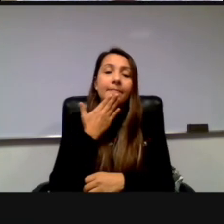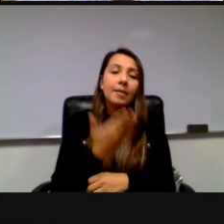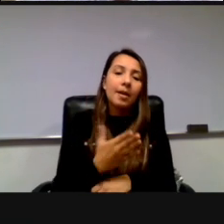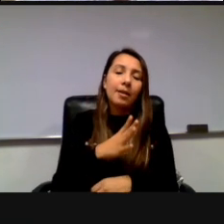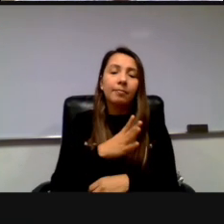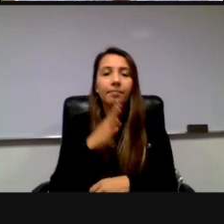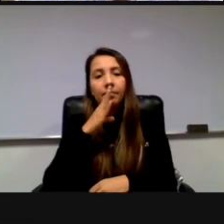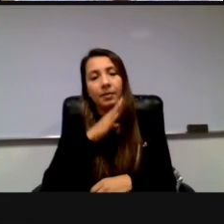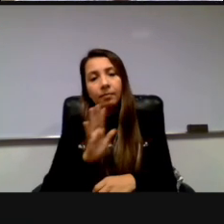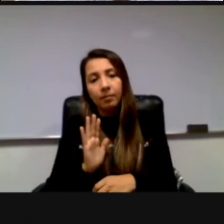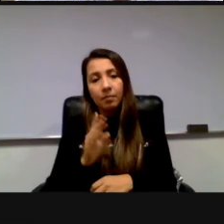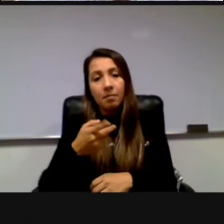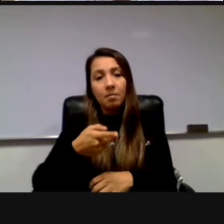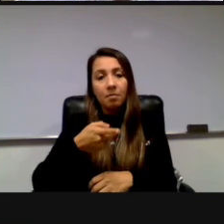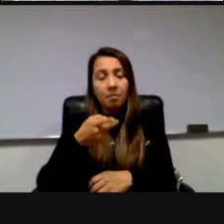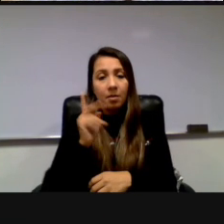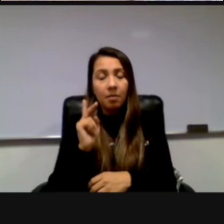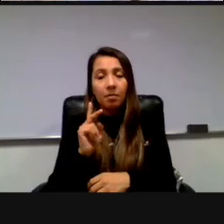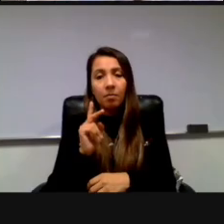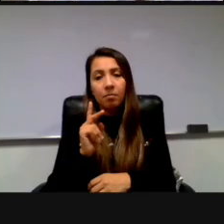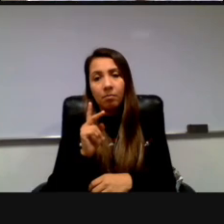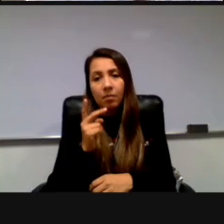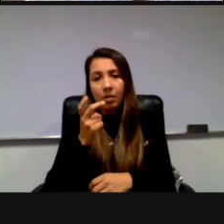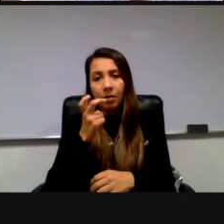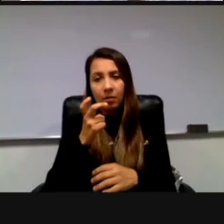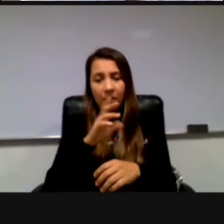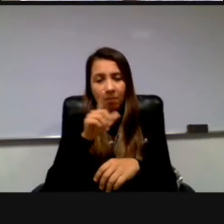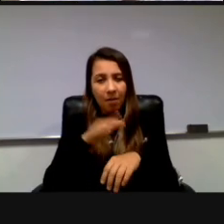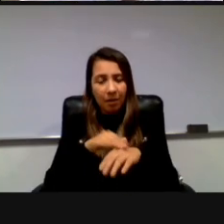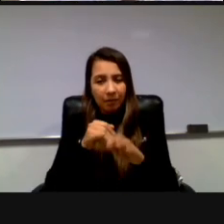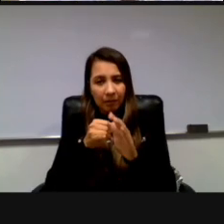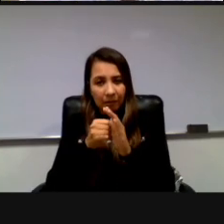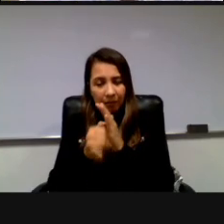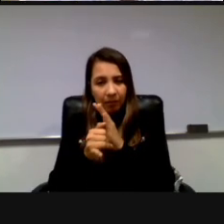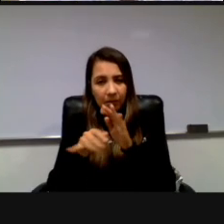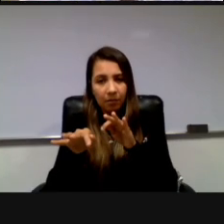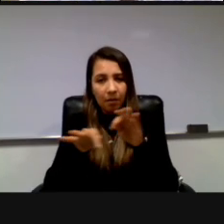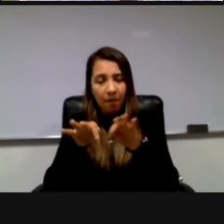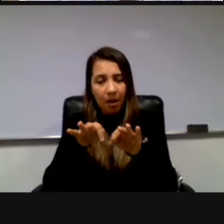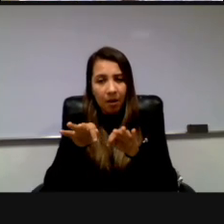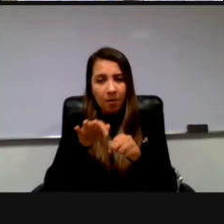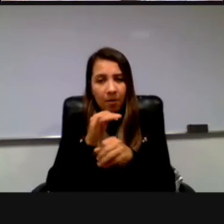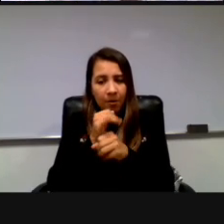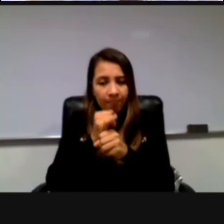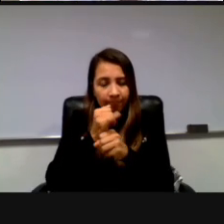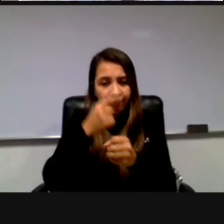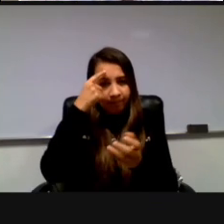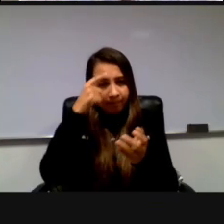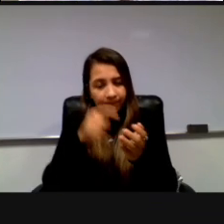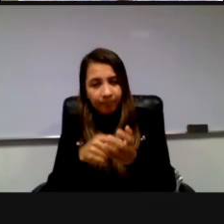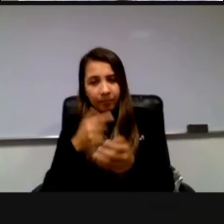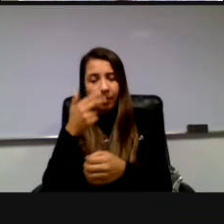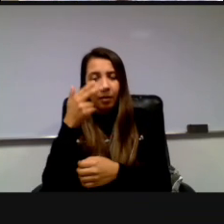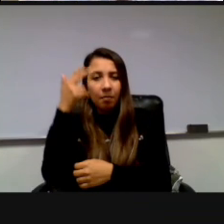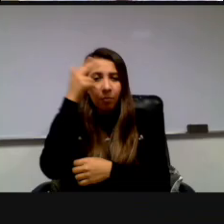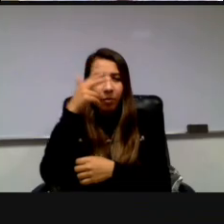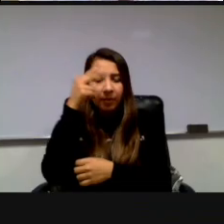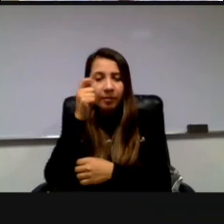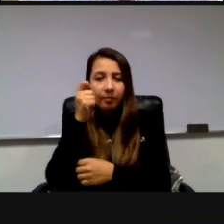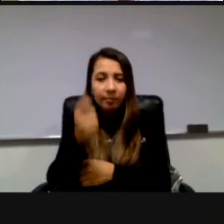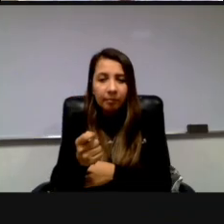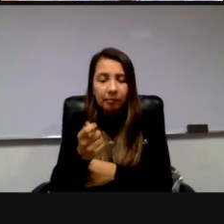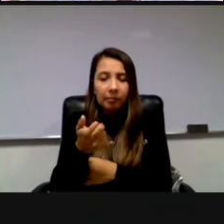desventajas, pero se requiere luego este trabajo fino para poner a prueba estas hipótesis muy grandes acerca